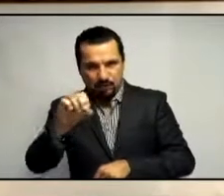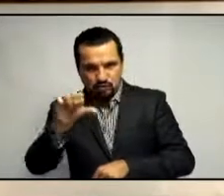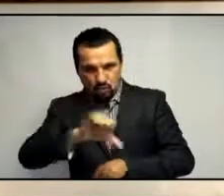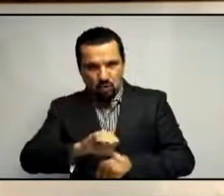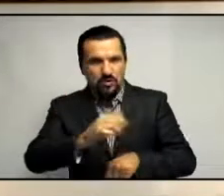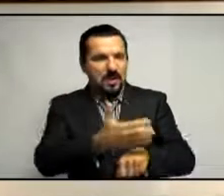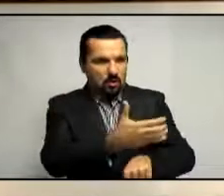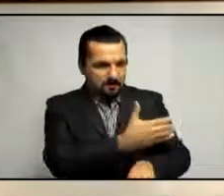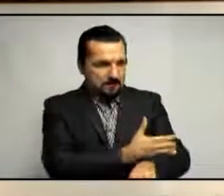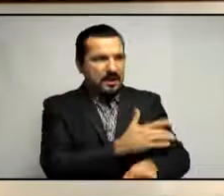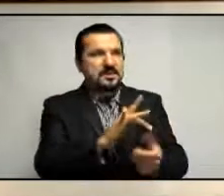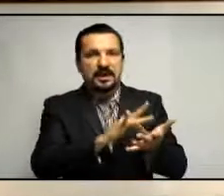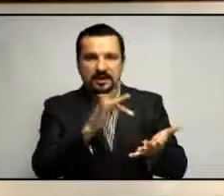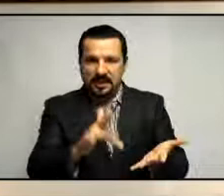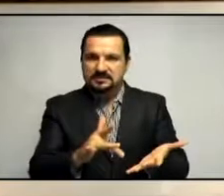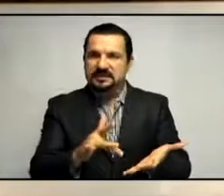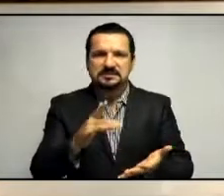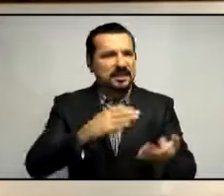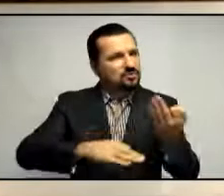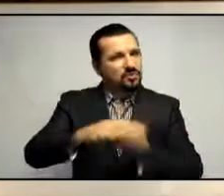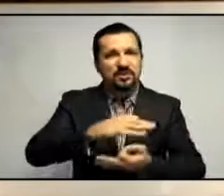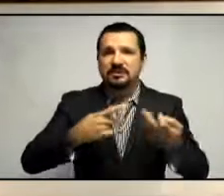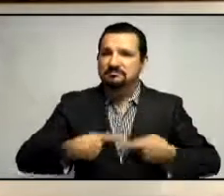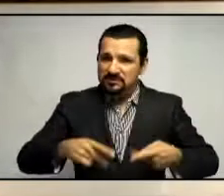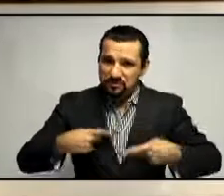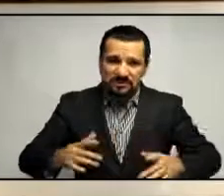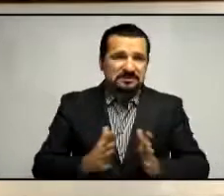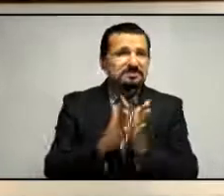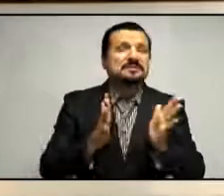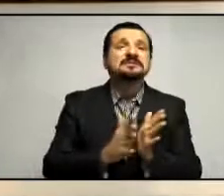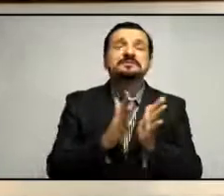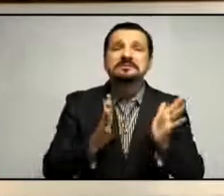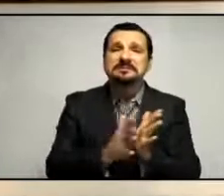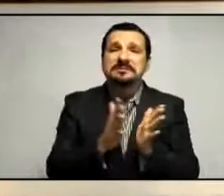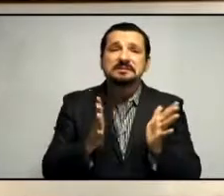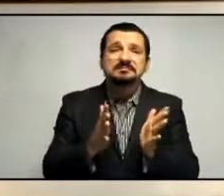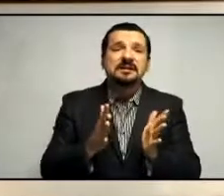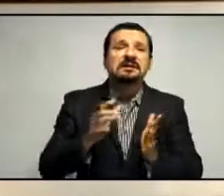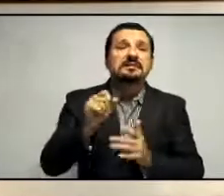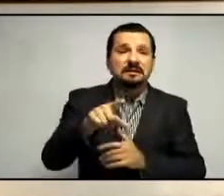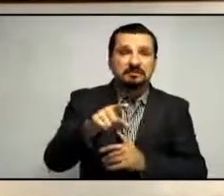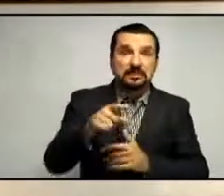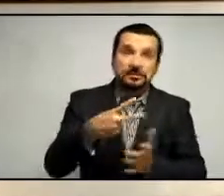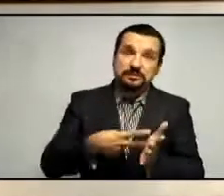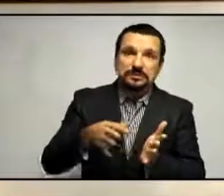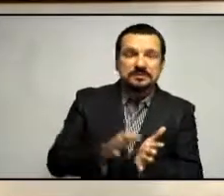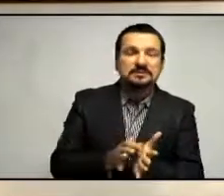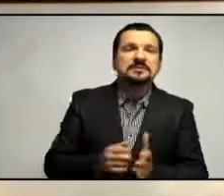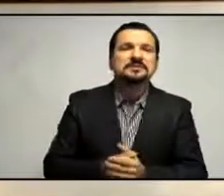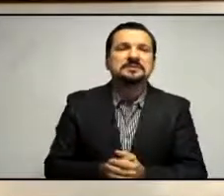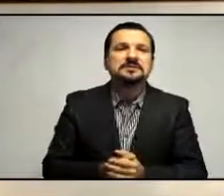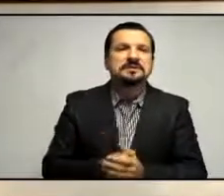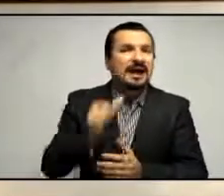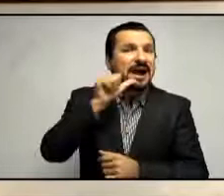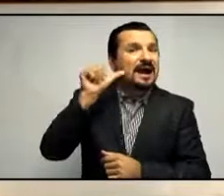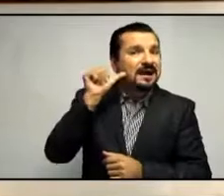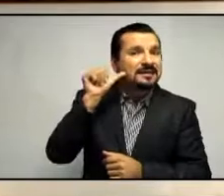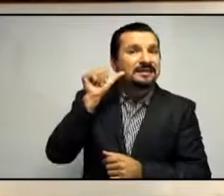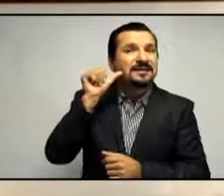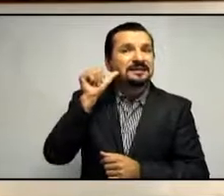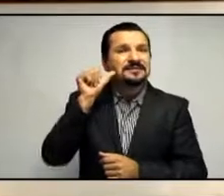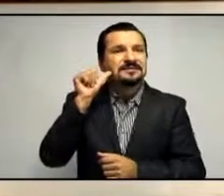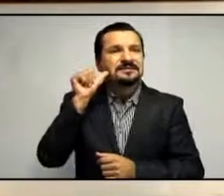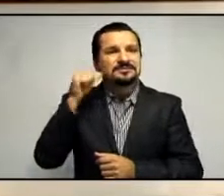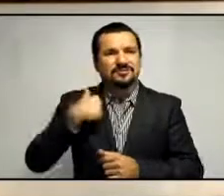las gracias a cada colaborador de la Secretaría de Salud, valientes todos. Ayer te hablaba de